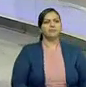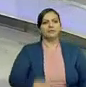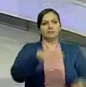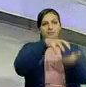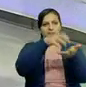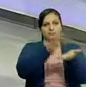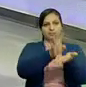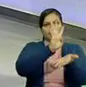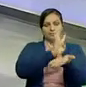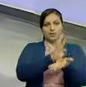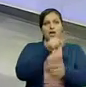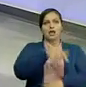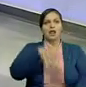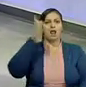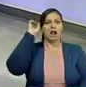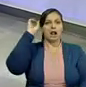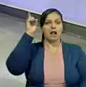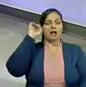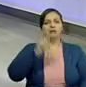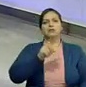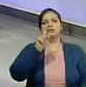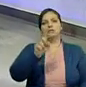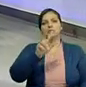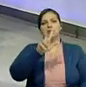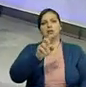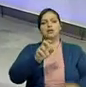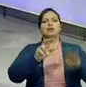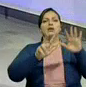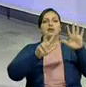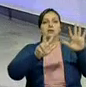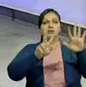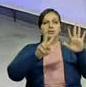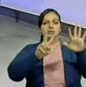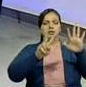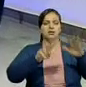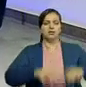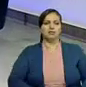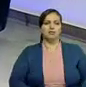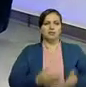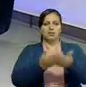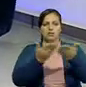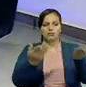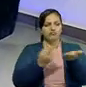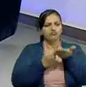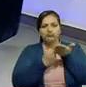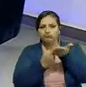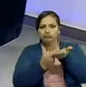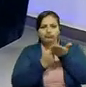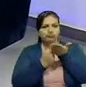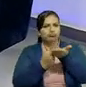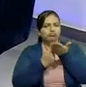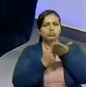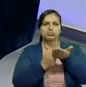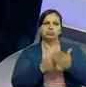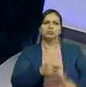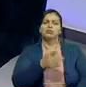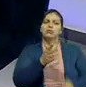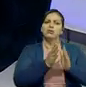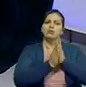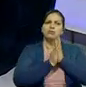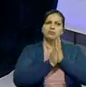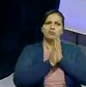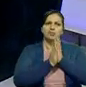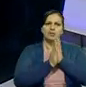137 asambleístas están representando a más de 16 millones de ecuatorianos. Bien. Y que la inmensa mayoría